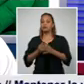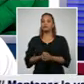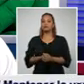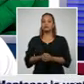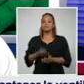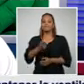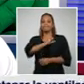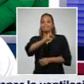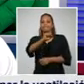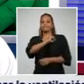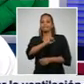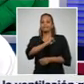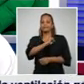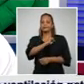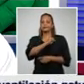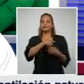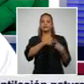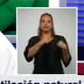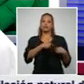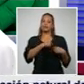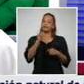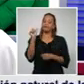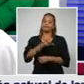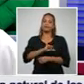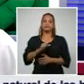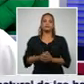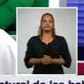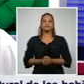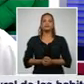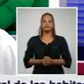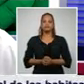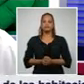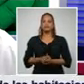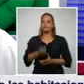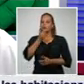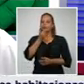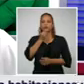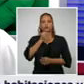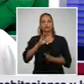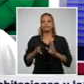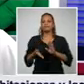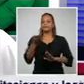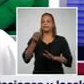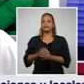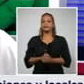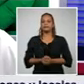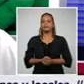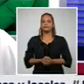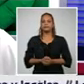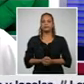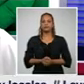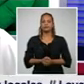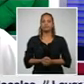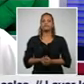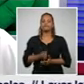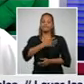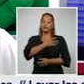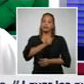parada cardíaca, de la cual tampoco fue posible su reanimación y lamentablemente